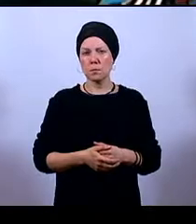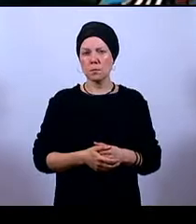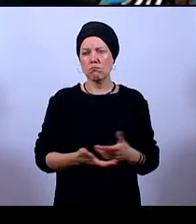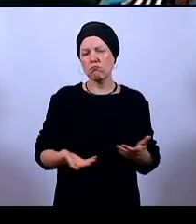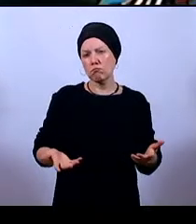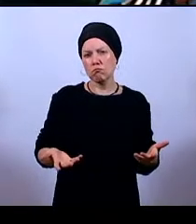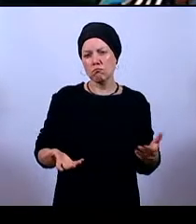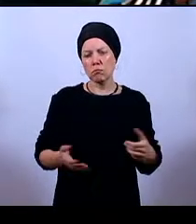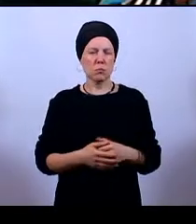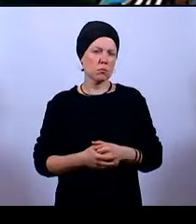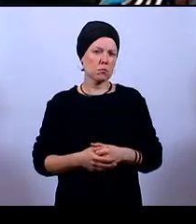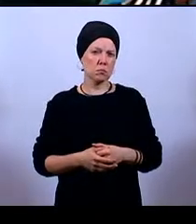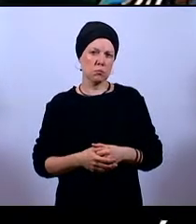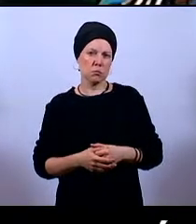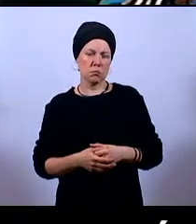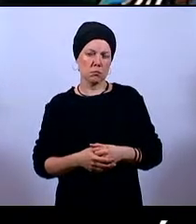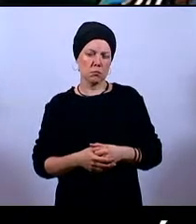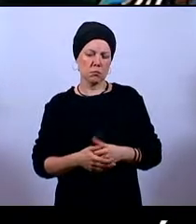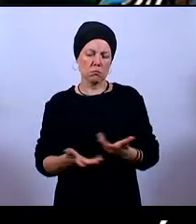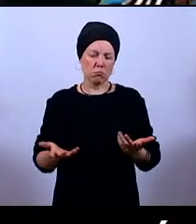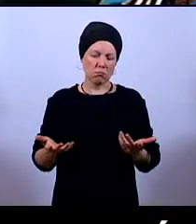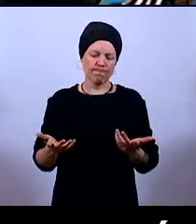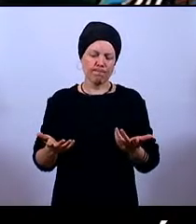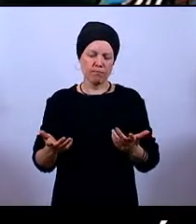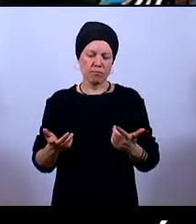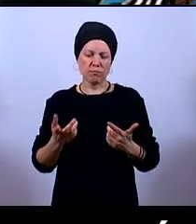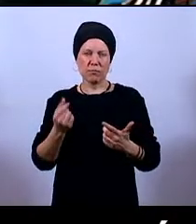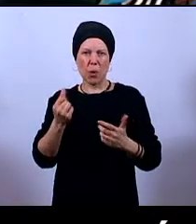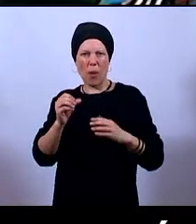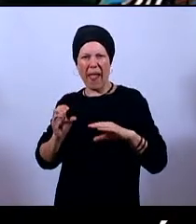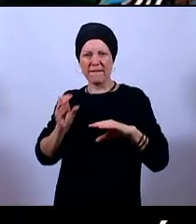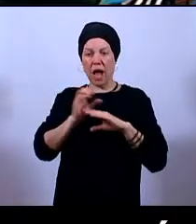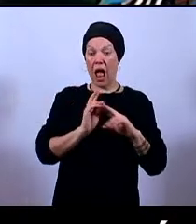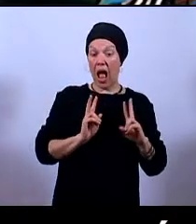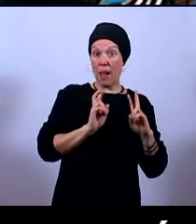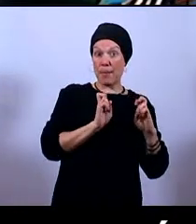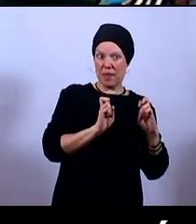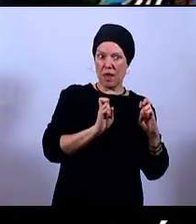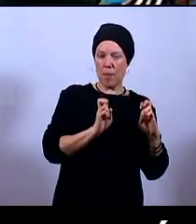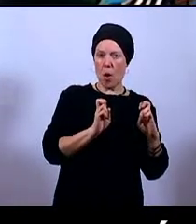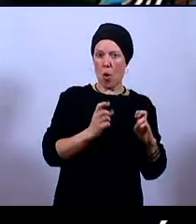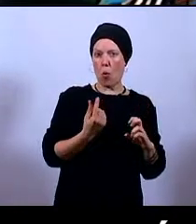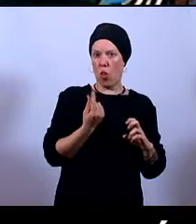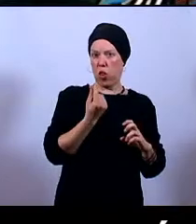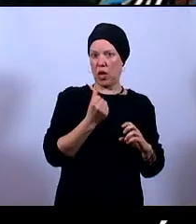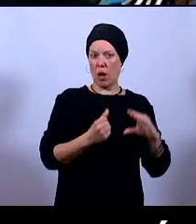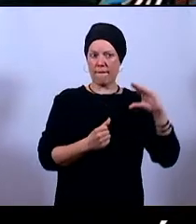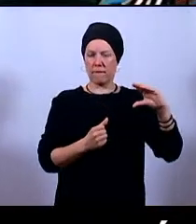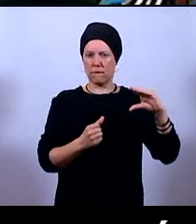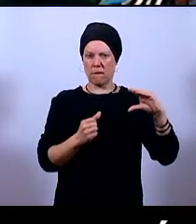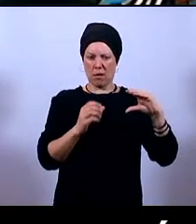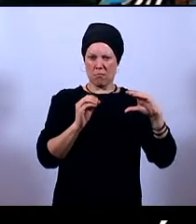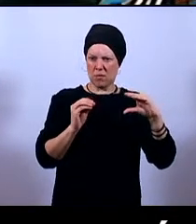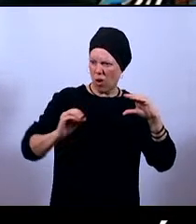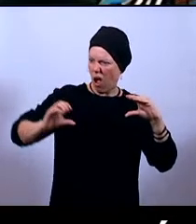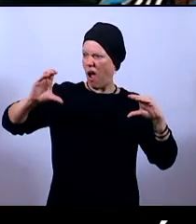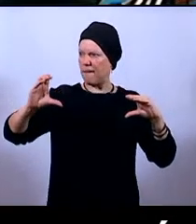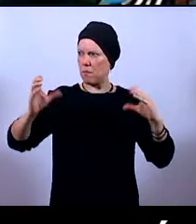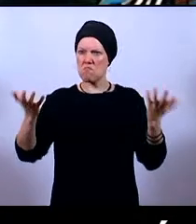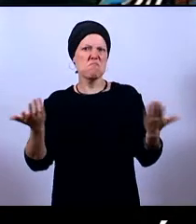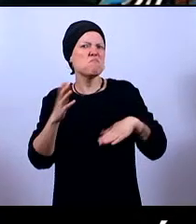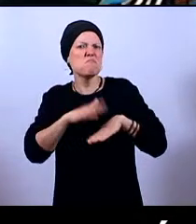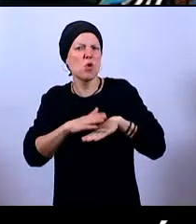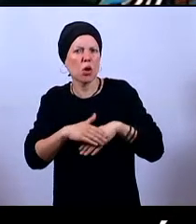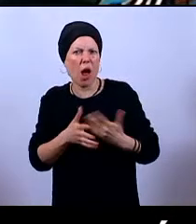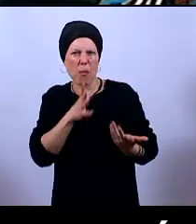¿Por qué tanto, me refiero, tanto dinero del que había inicialmente al que se aporta? O sea, ¿tan mal estaba presupuestado, digamos?